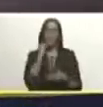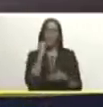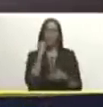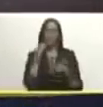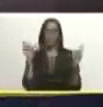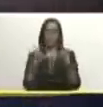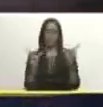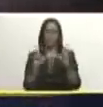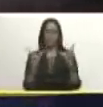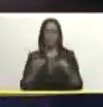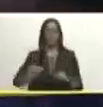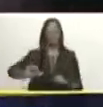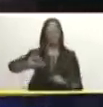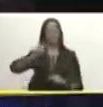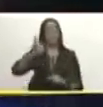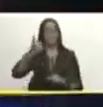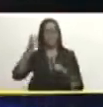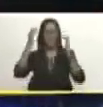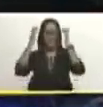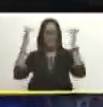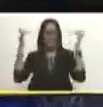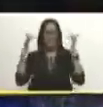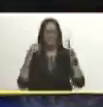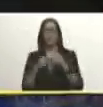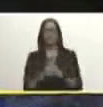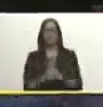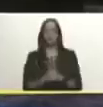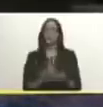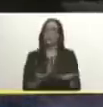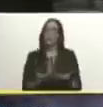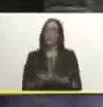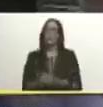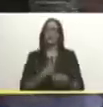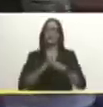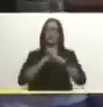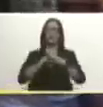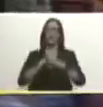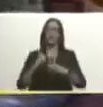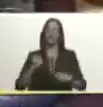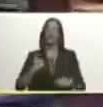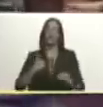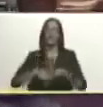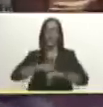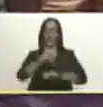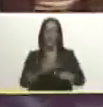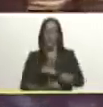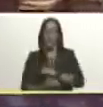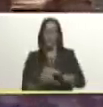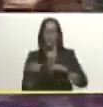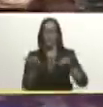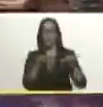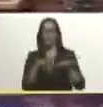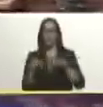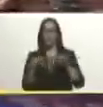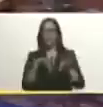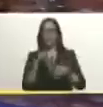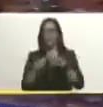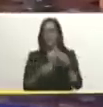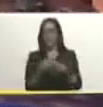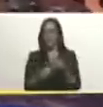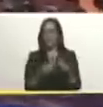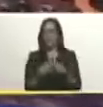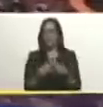momentos, máxima inteligencia para neutralizar cualquier plan conspirativo, como lo ha dicho el jefe de Estado